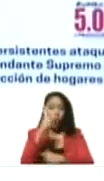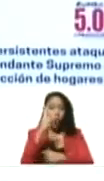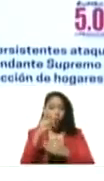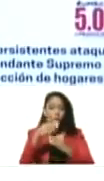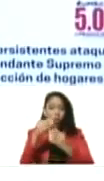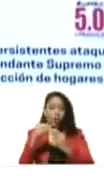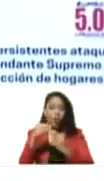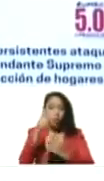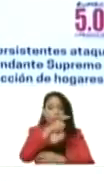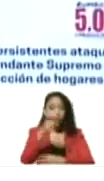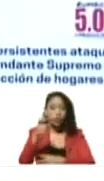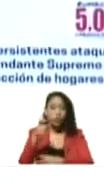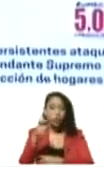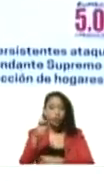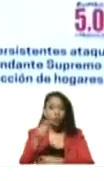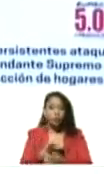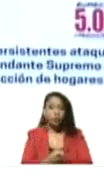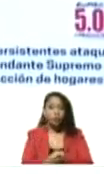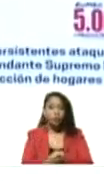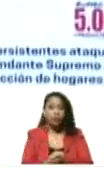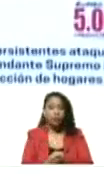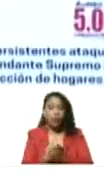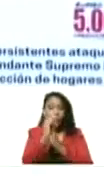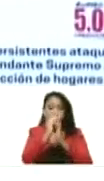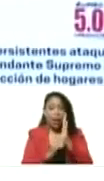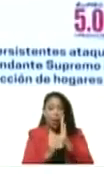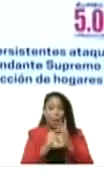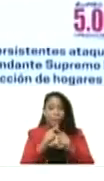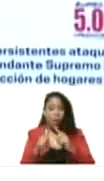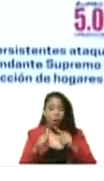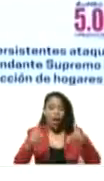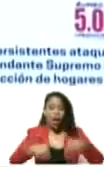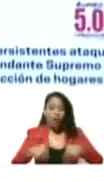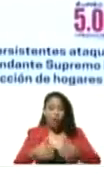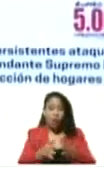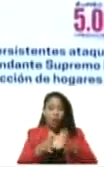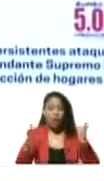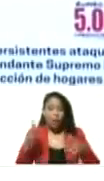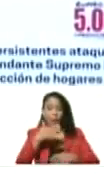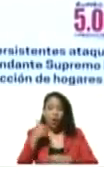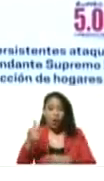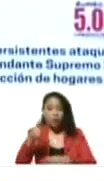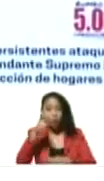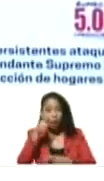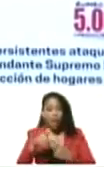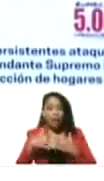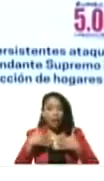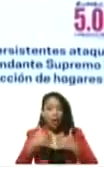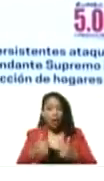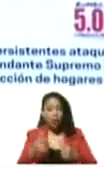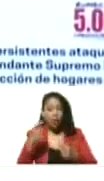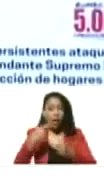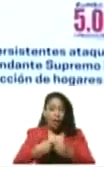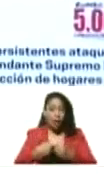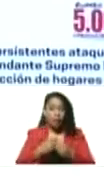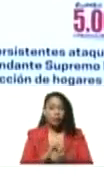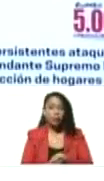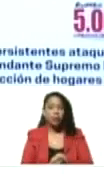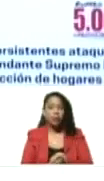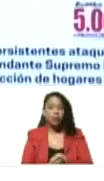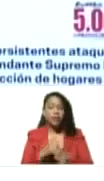persona, per cápita. Sin embargo, el esfuerzo gigantesco para mejorar la seguridad, mejorar la salud, mejorar el gas,